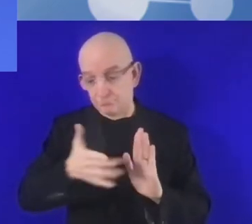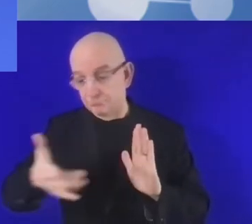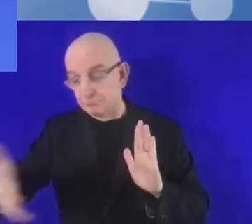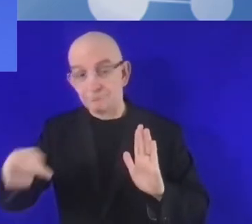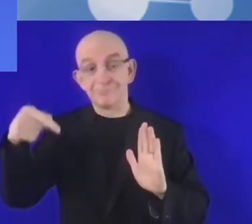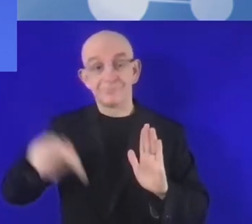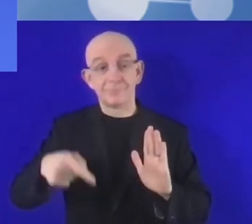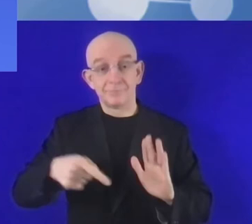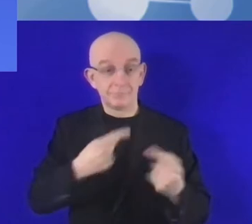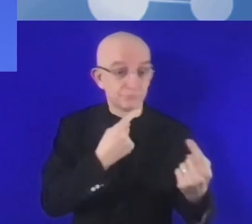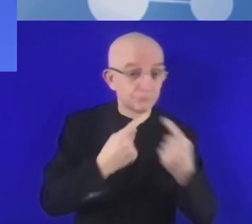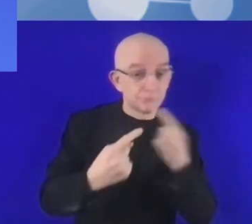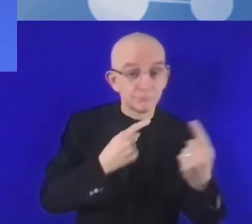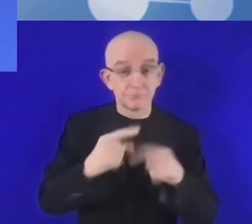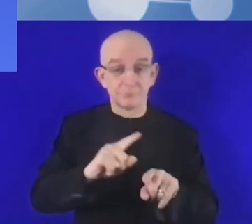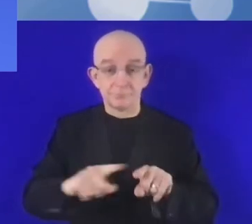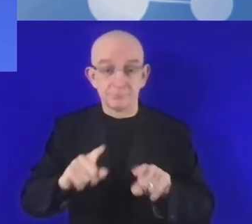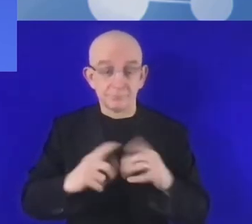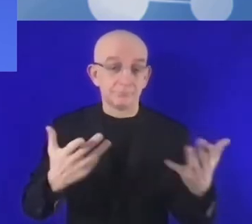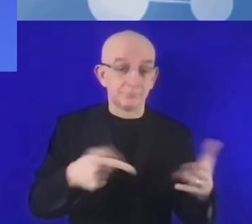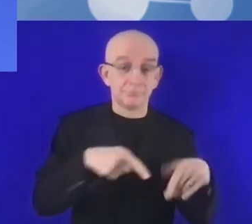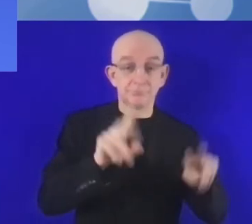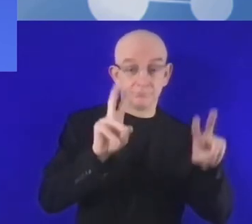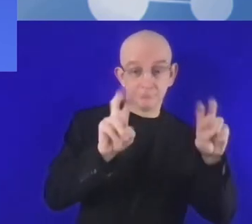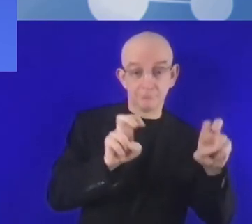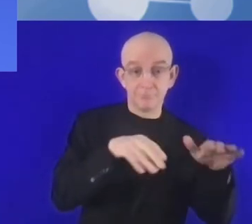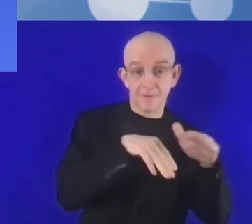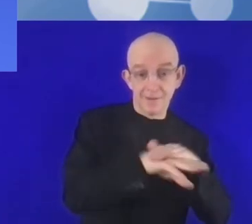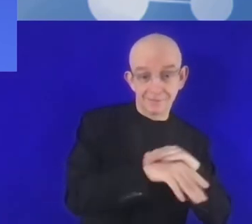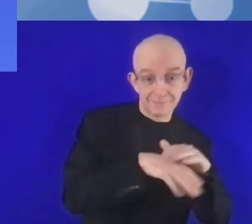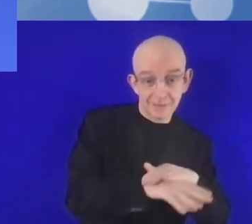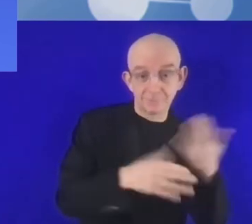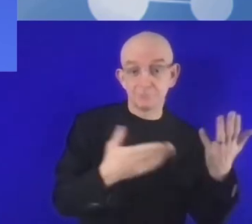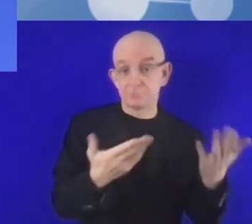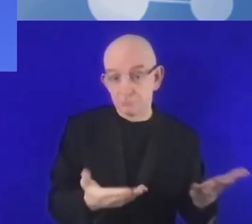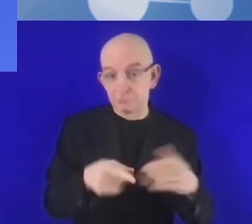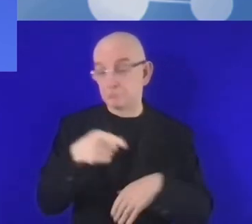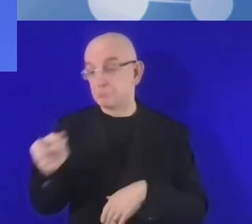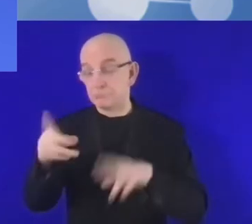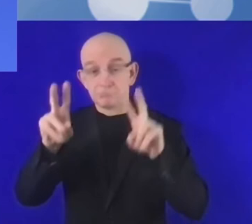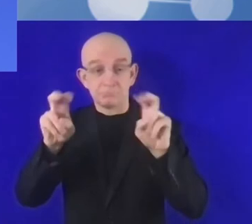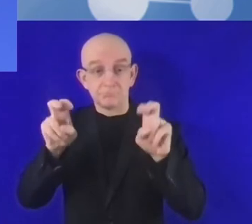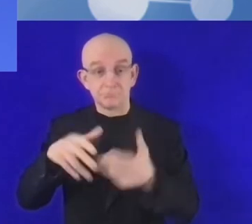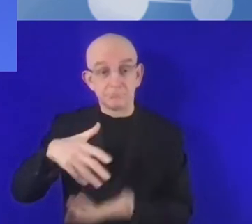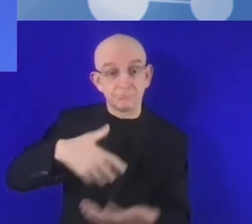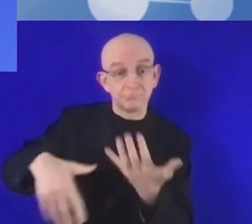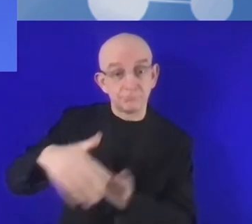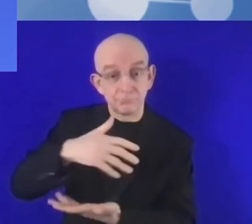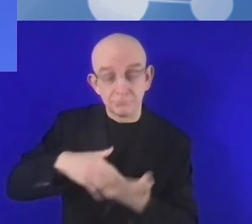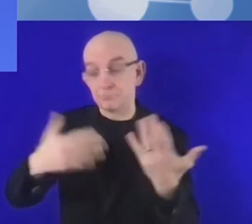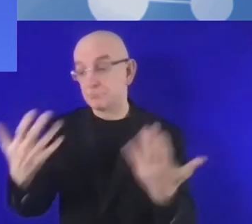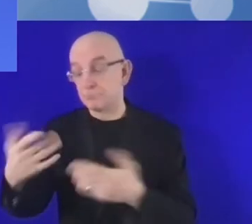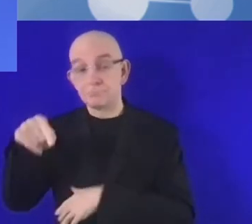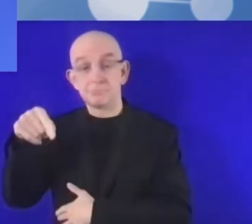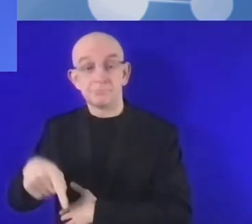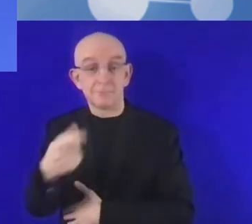participantes van a debatir durante 200 diferentes sesiones que se realizarán durante este foro.